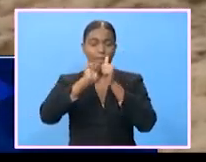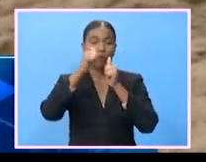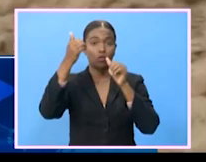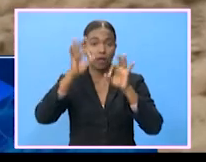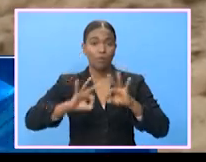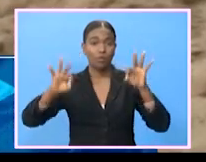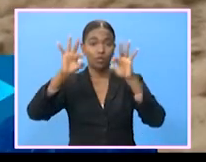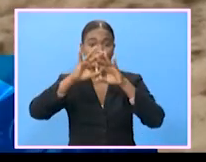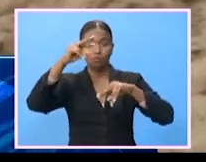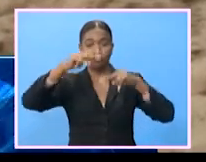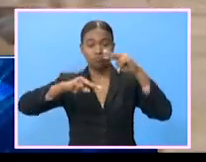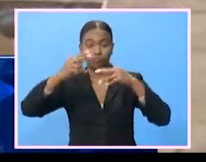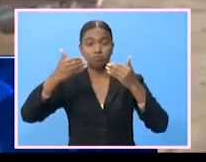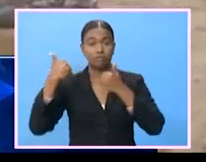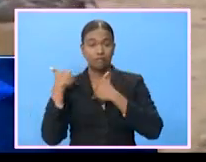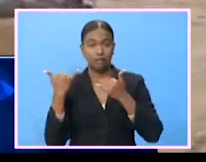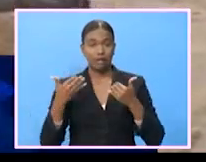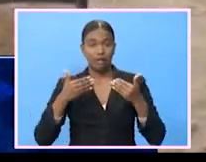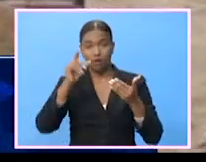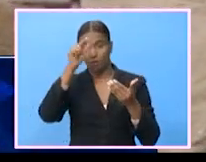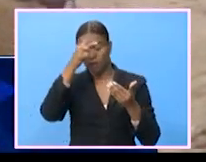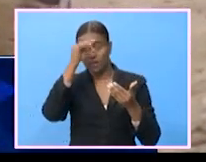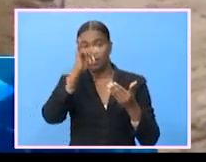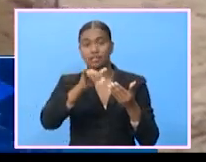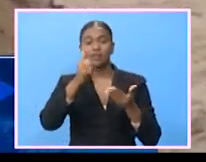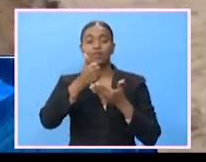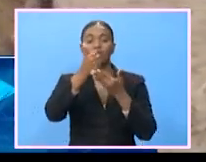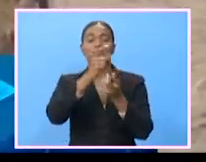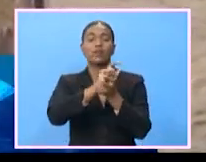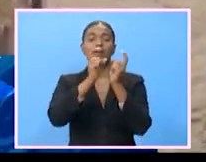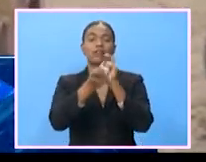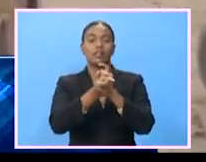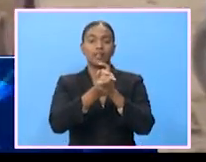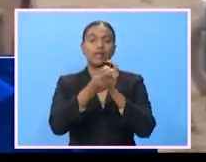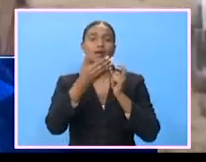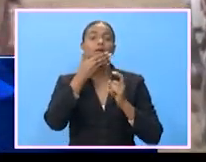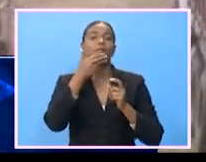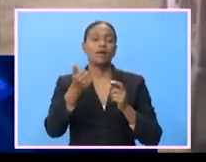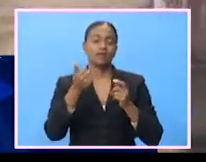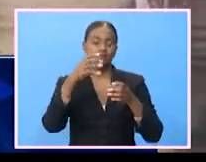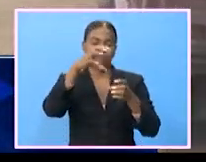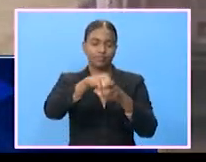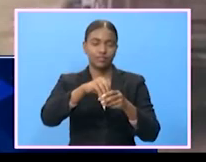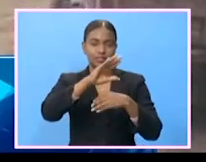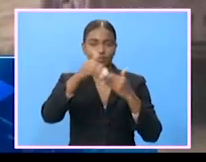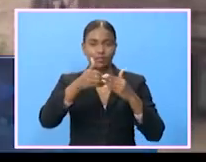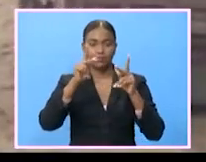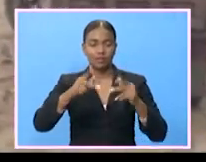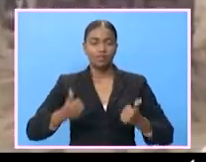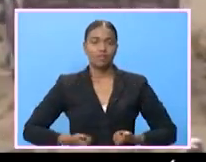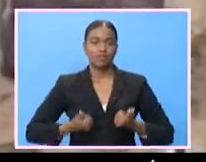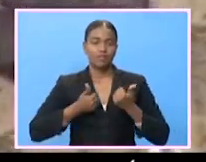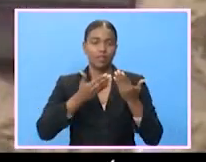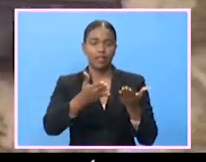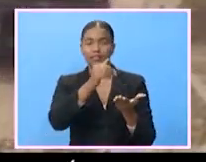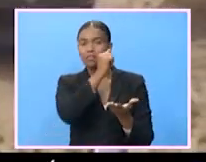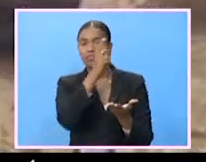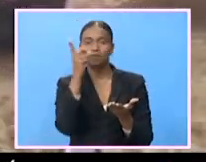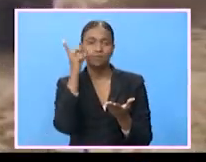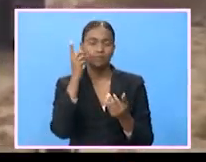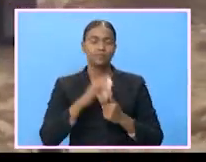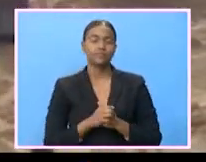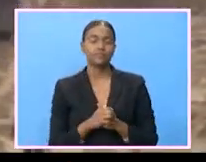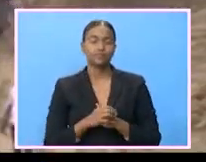importantes obras que desarrolla el gobierno, esta cambiará la fisionomía y la conformación de toda esta parte del Gran Santo Domingo.